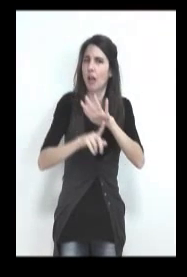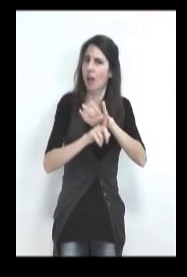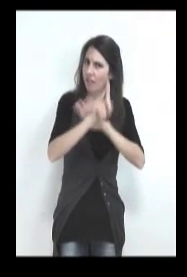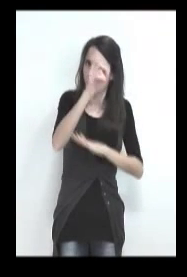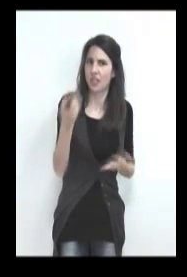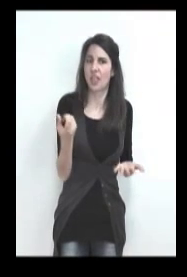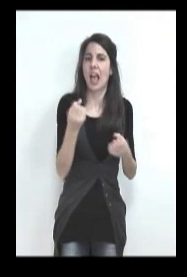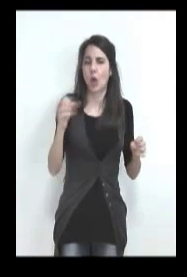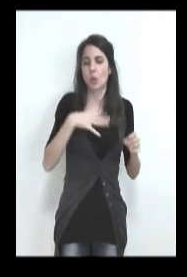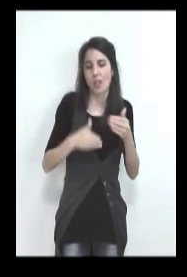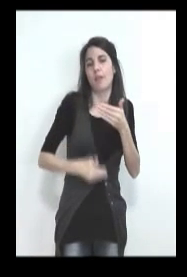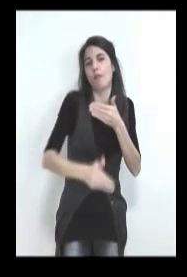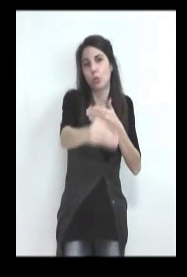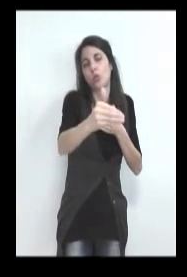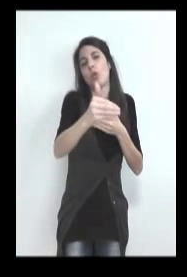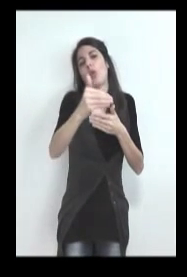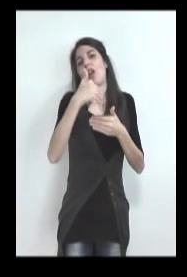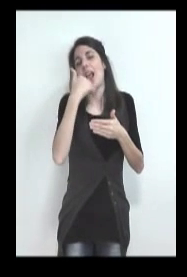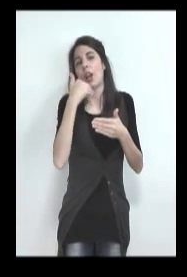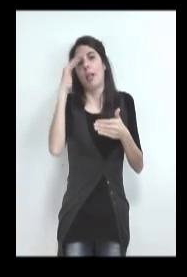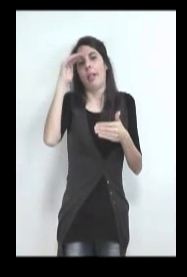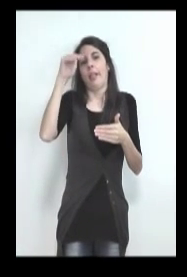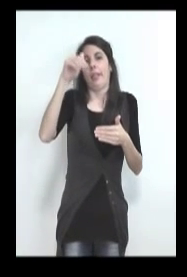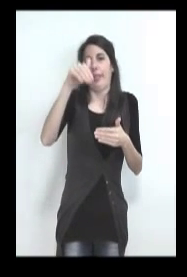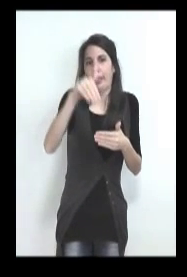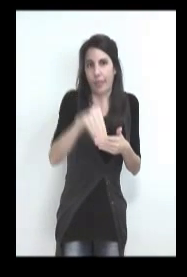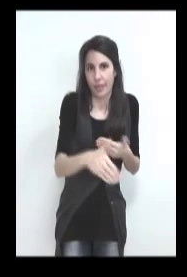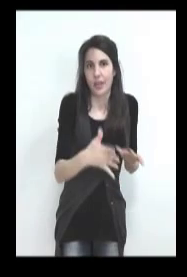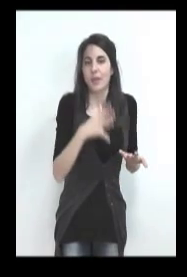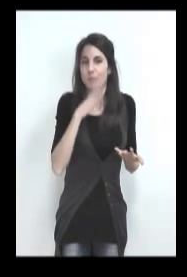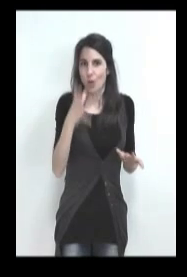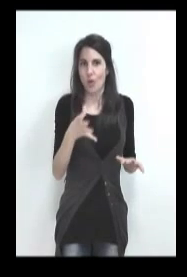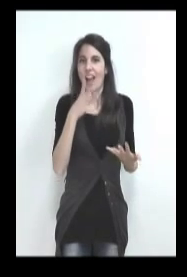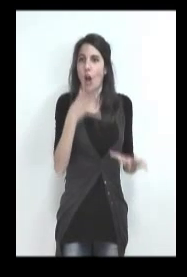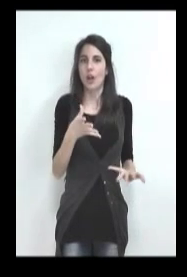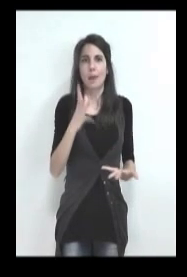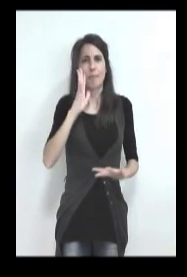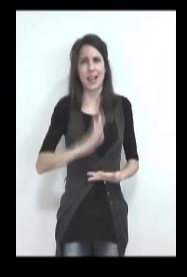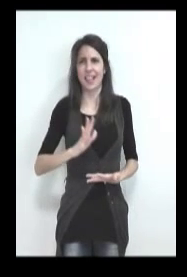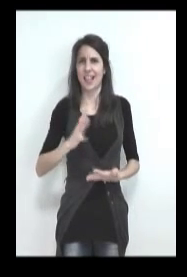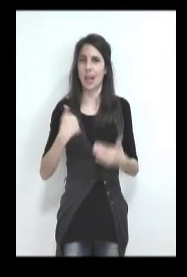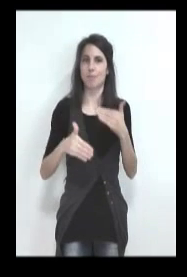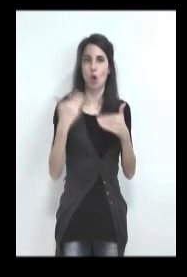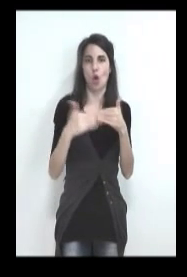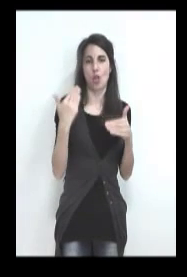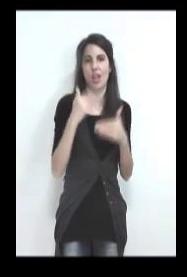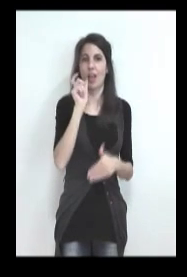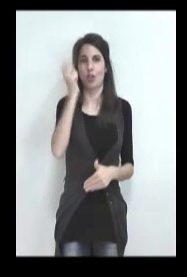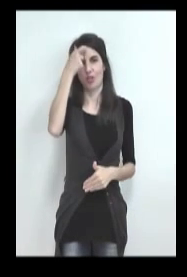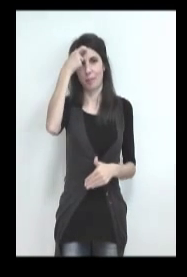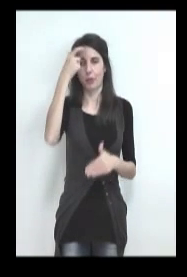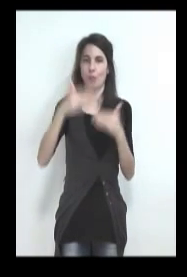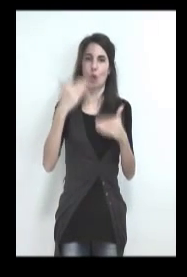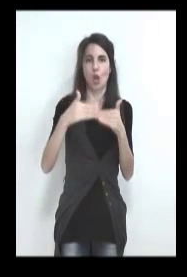es cierto que se está poniendo en una batería se está utilizando como adjetivo en muchos conceptos.